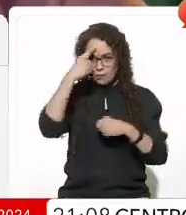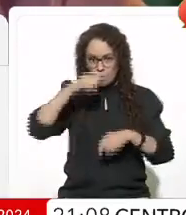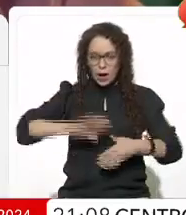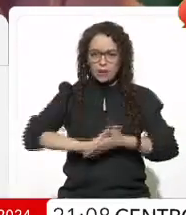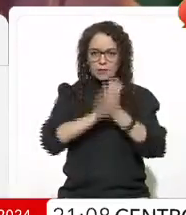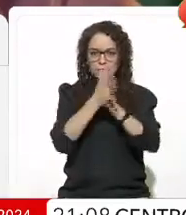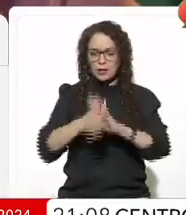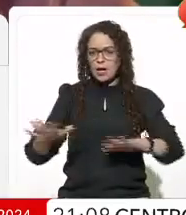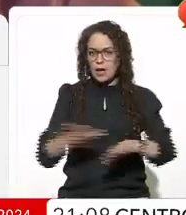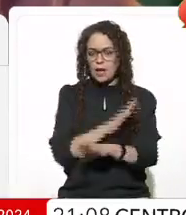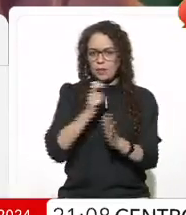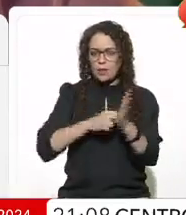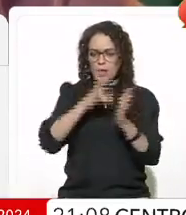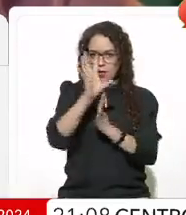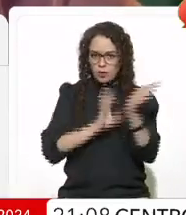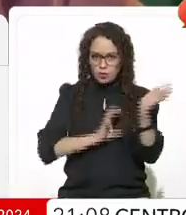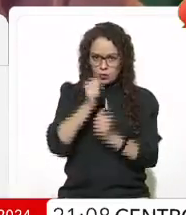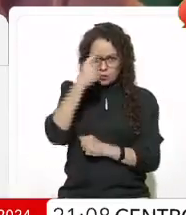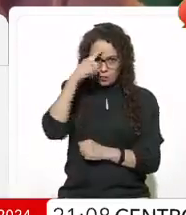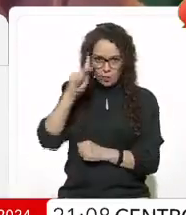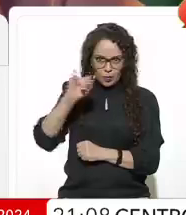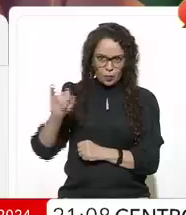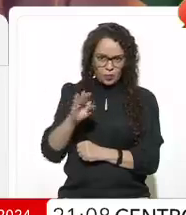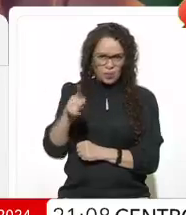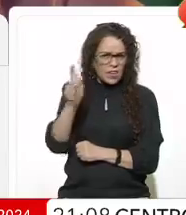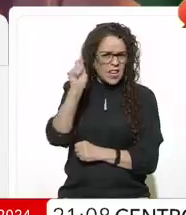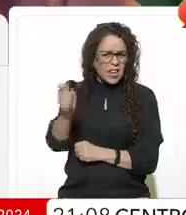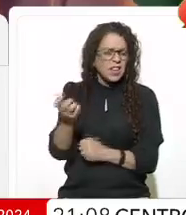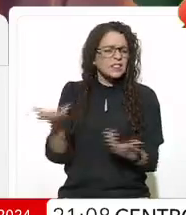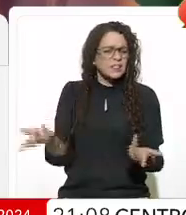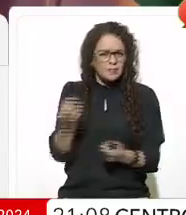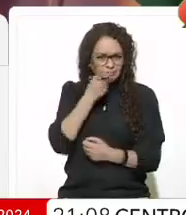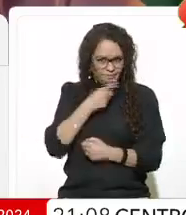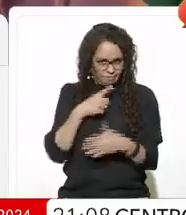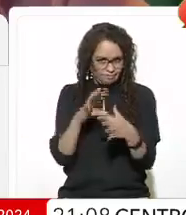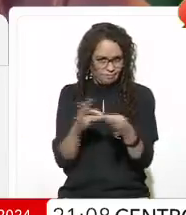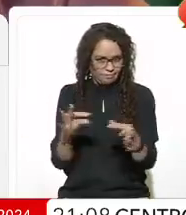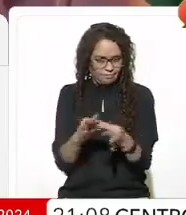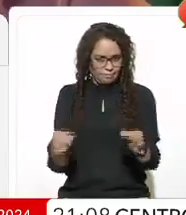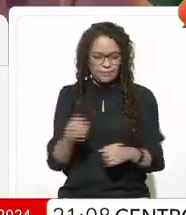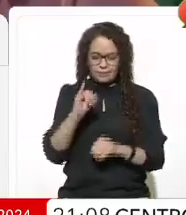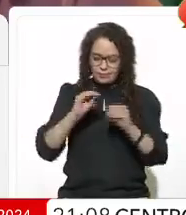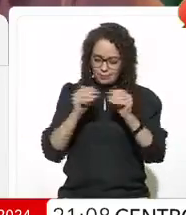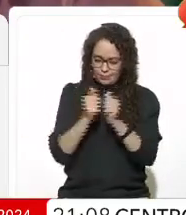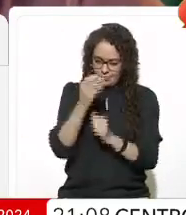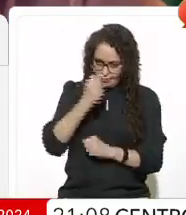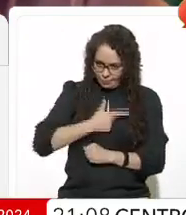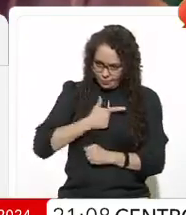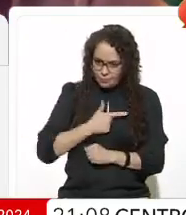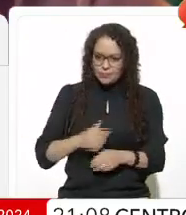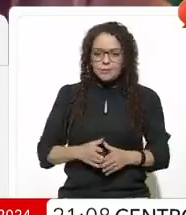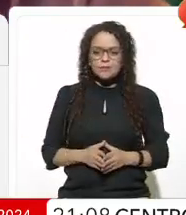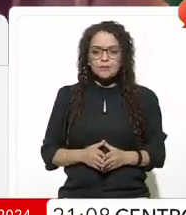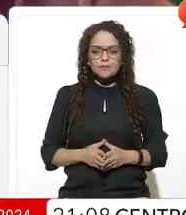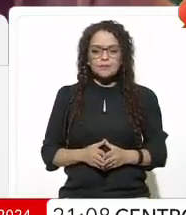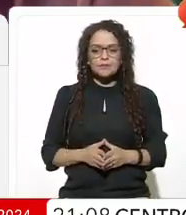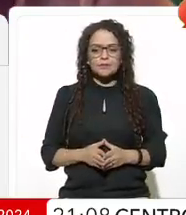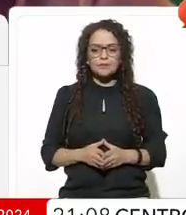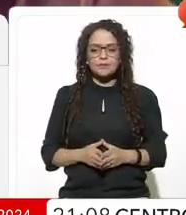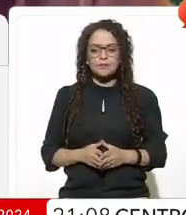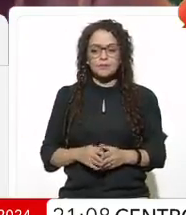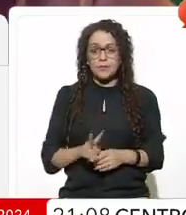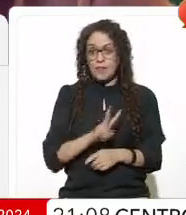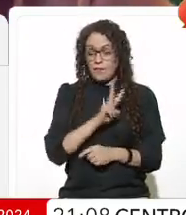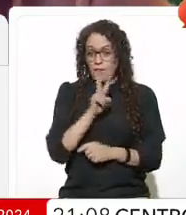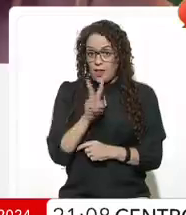Poder Judicial. ¿Qué significa esto que estamos viendo? ¿Cómo no? Mira, estamos ante una